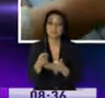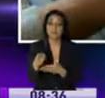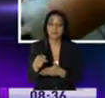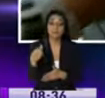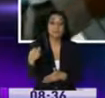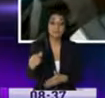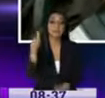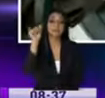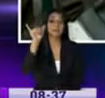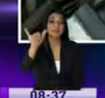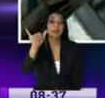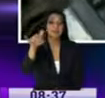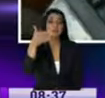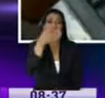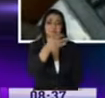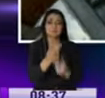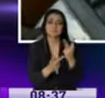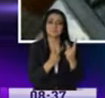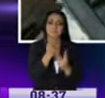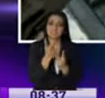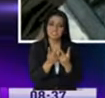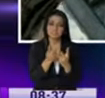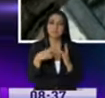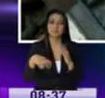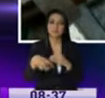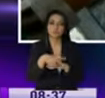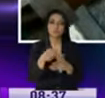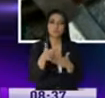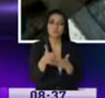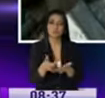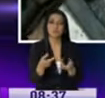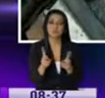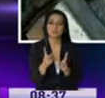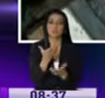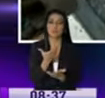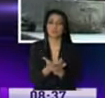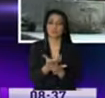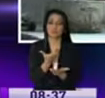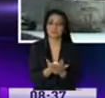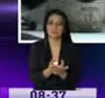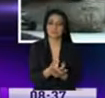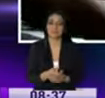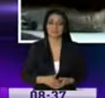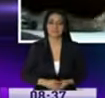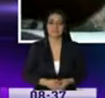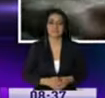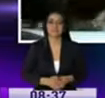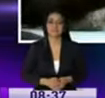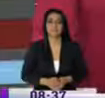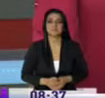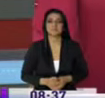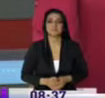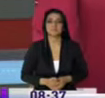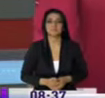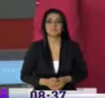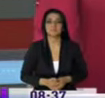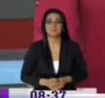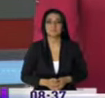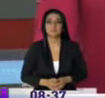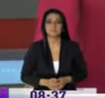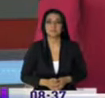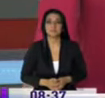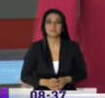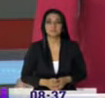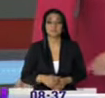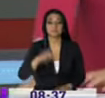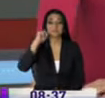usted quiere, vaya, visite, hagamos turismo y ayudemos también un poquito a la economía de este sector. Y nosotros